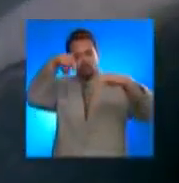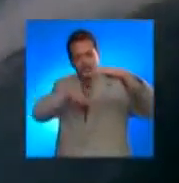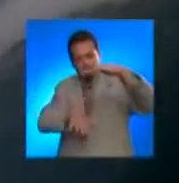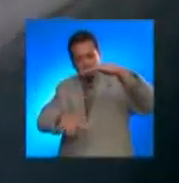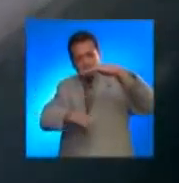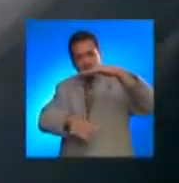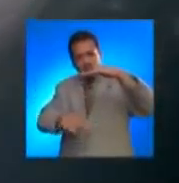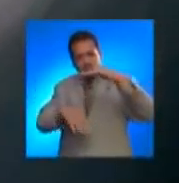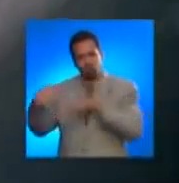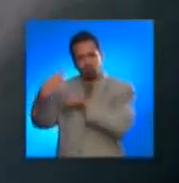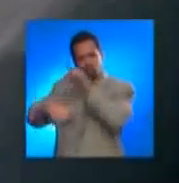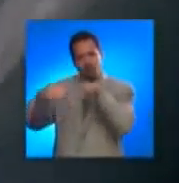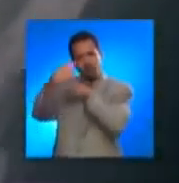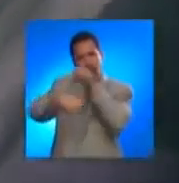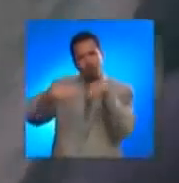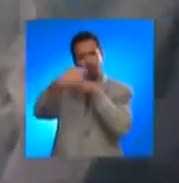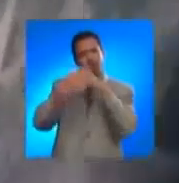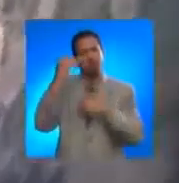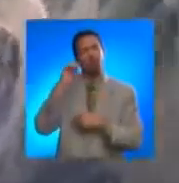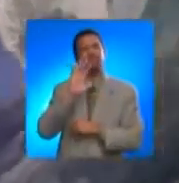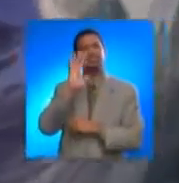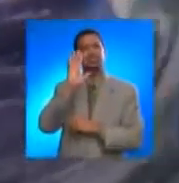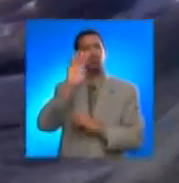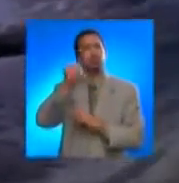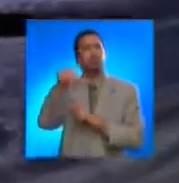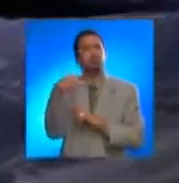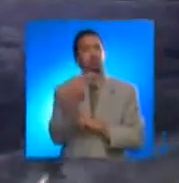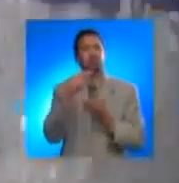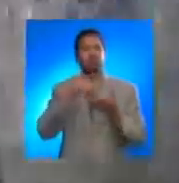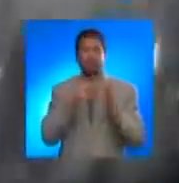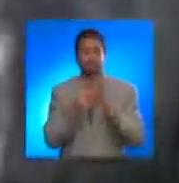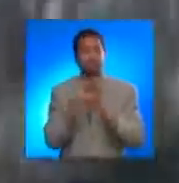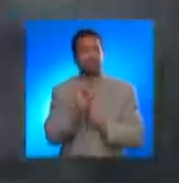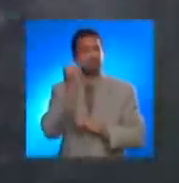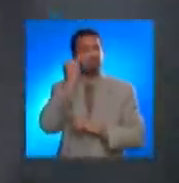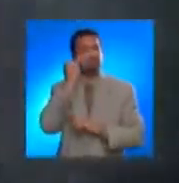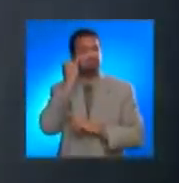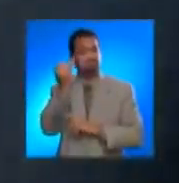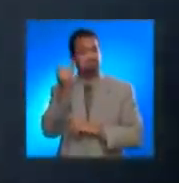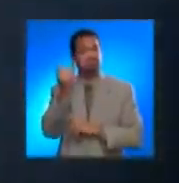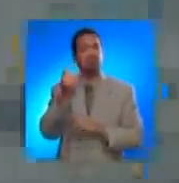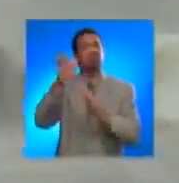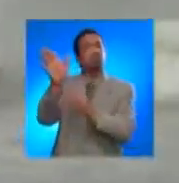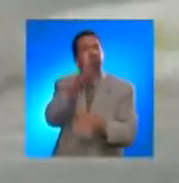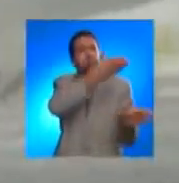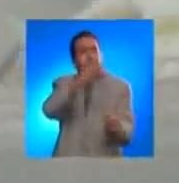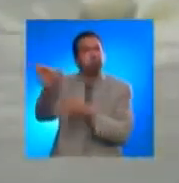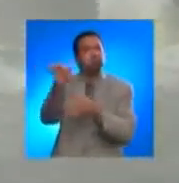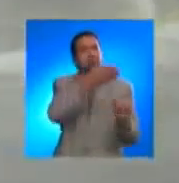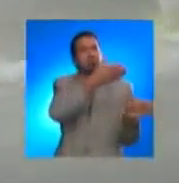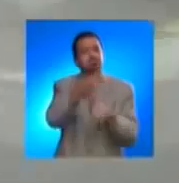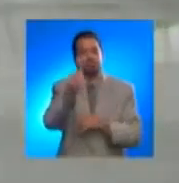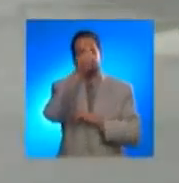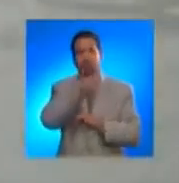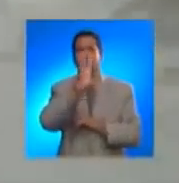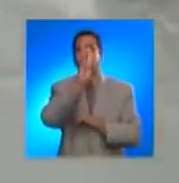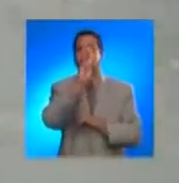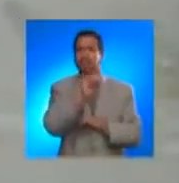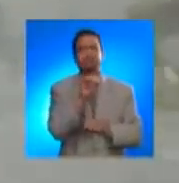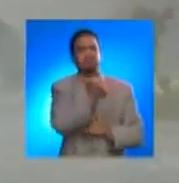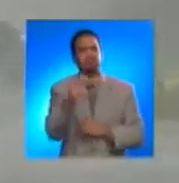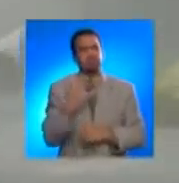ataca una isla pequeña, relativo a la distancia entre olas, sucede algunas veces que las mayores alturas e inundaciones no